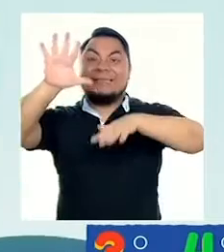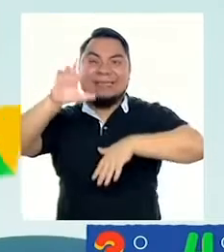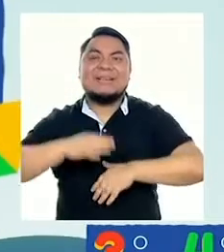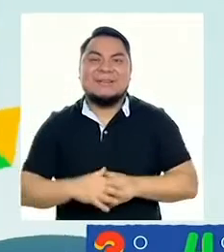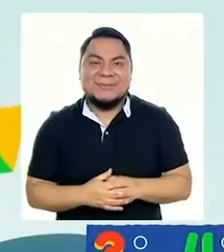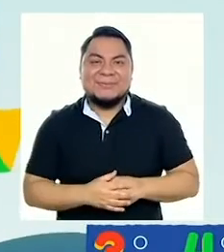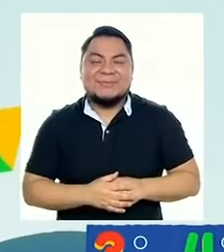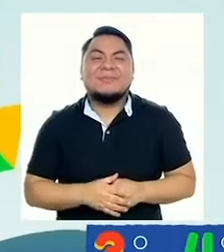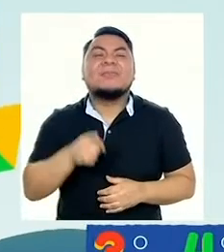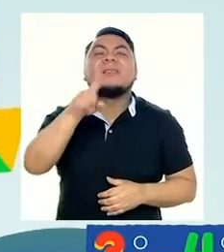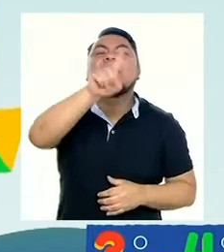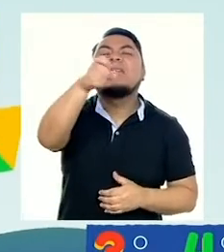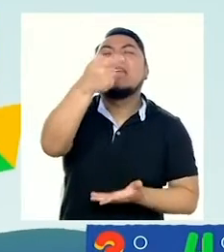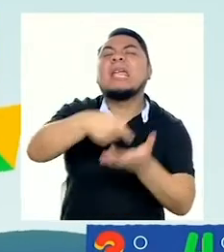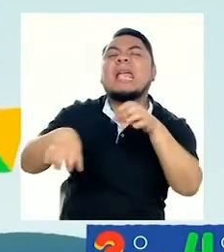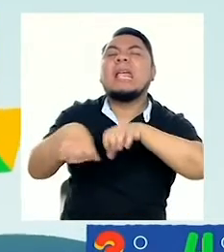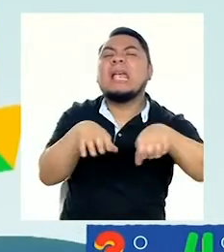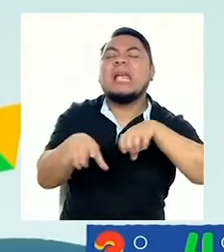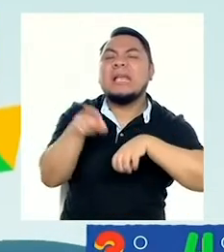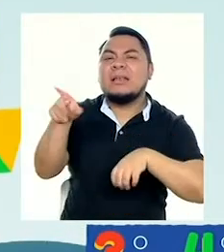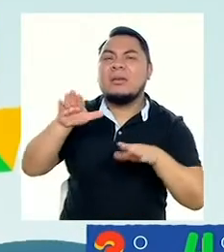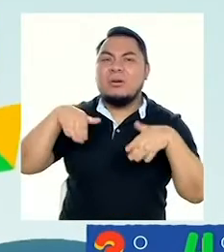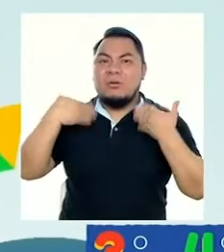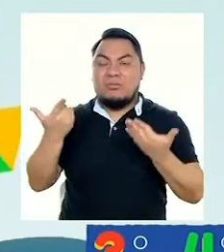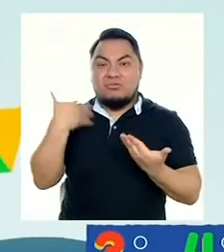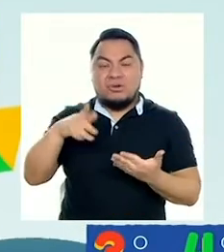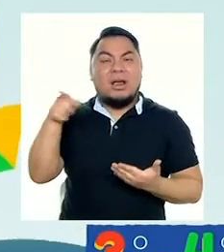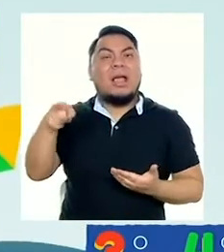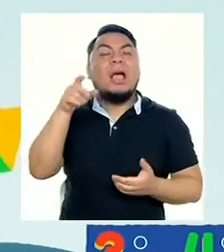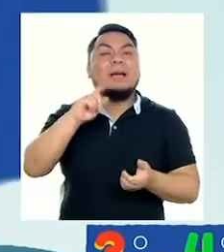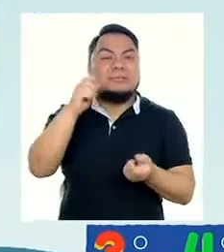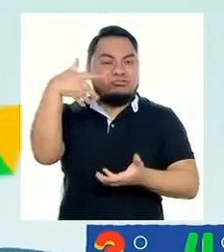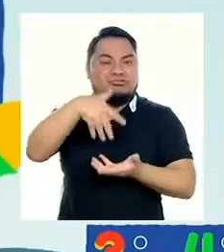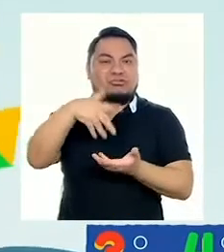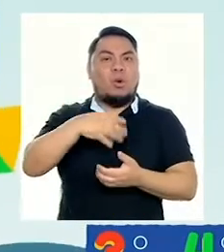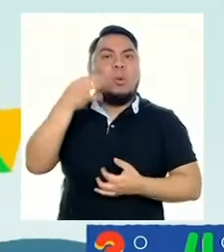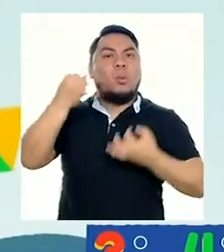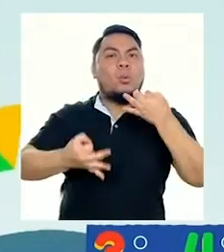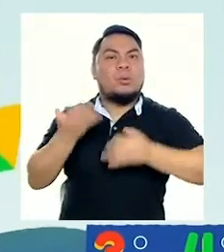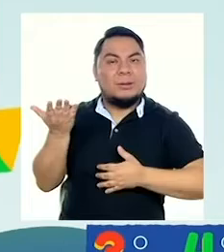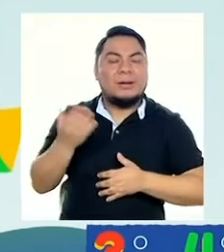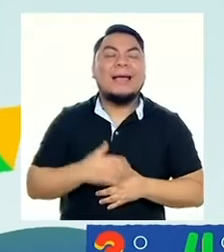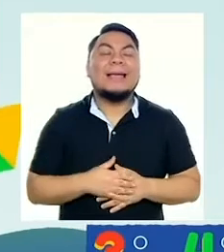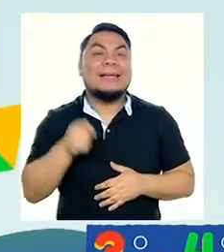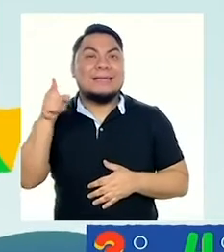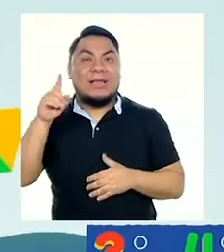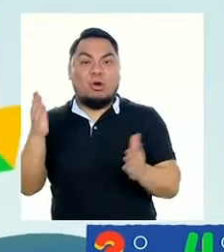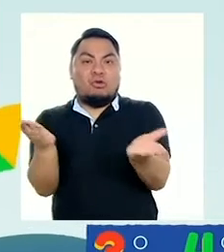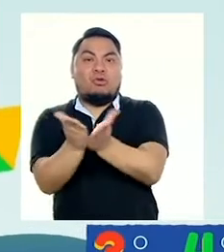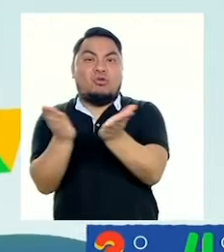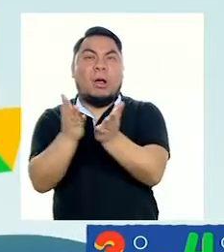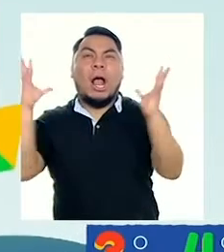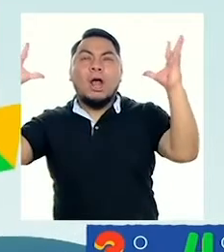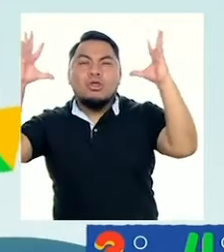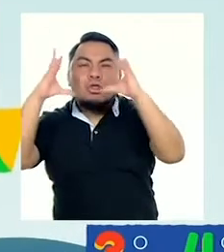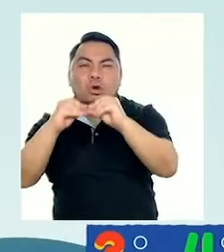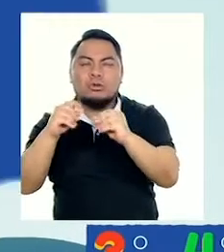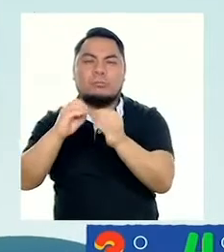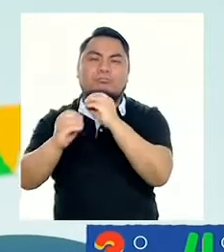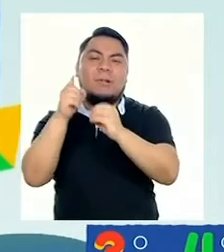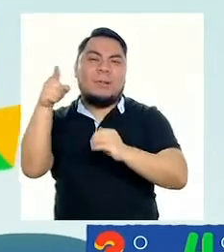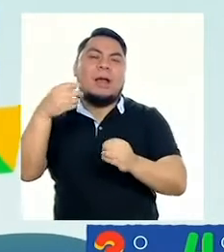1875. ¿Qué hizo después de convertirse en jurista? Creó la primera escuela nocturna para obreros.